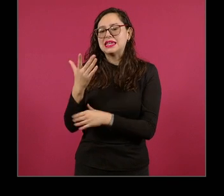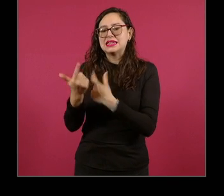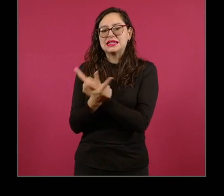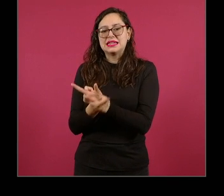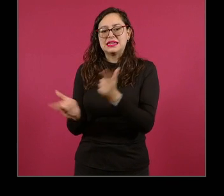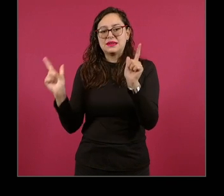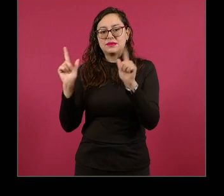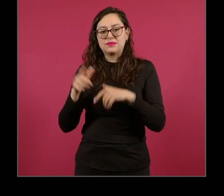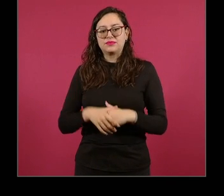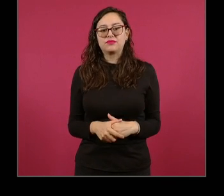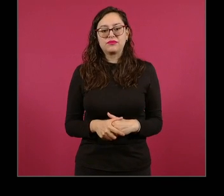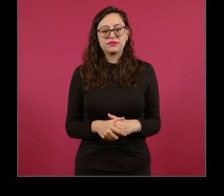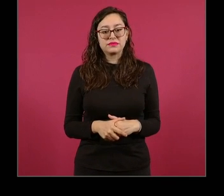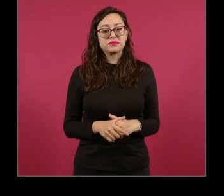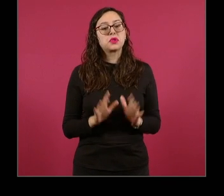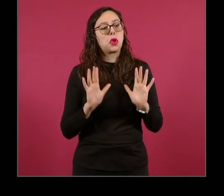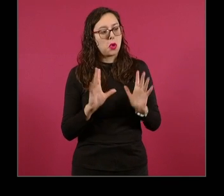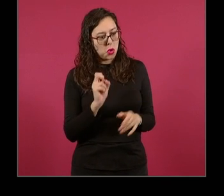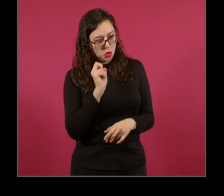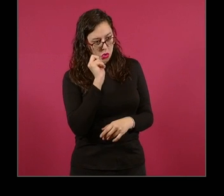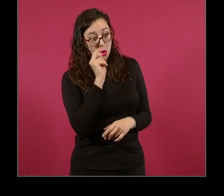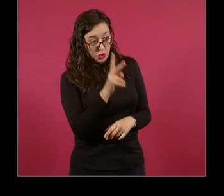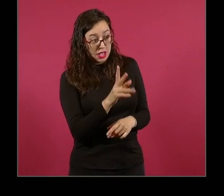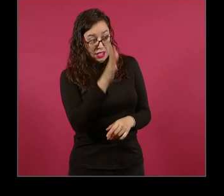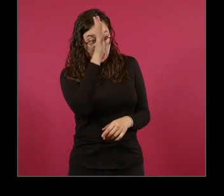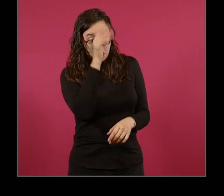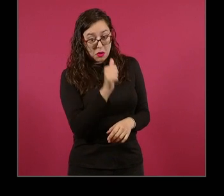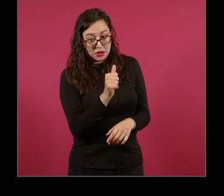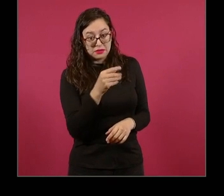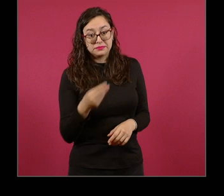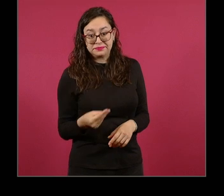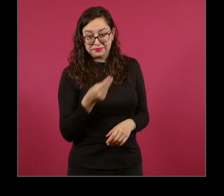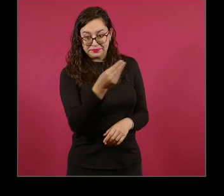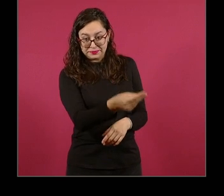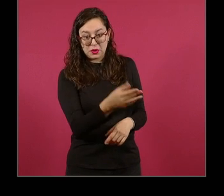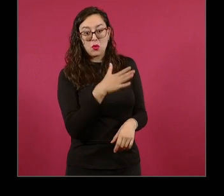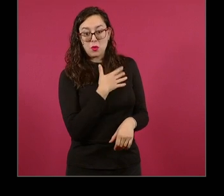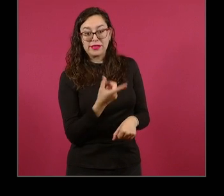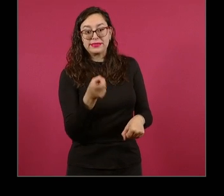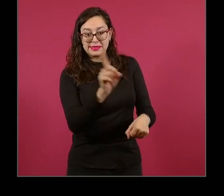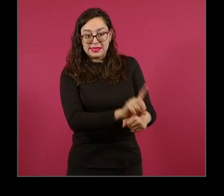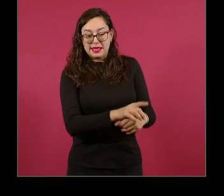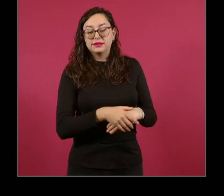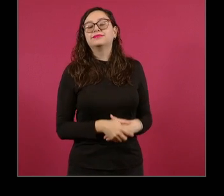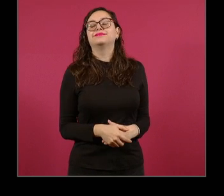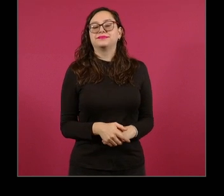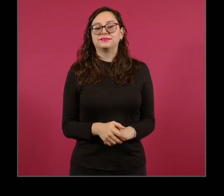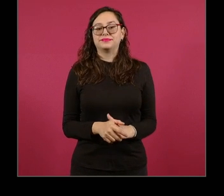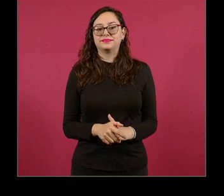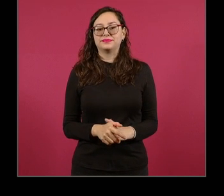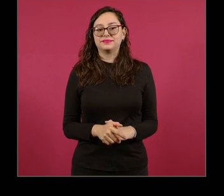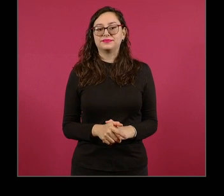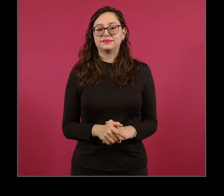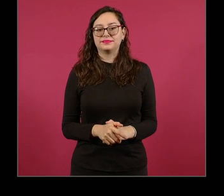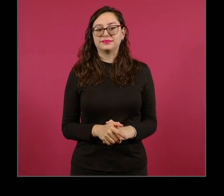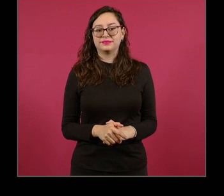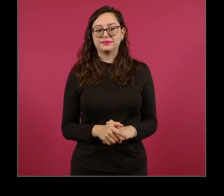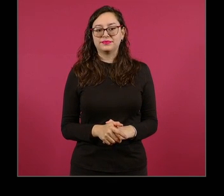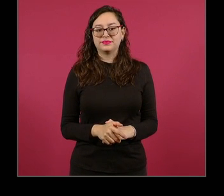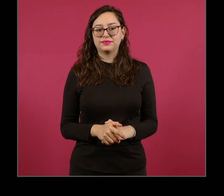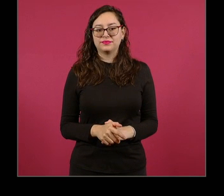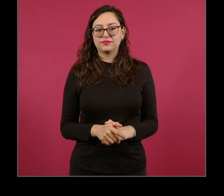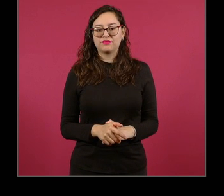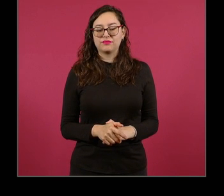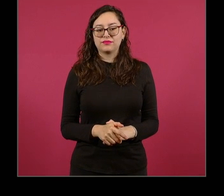Bueno, pues no habiendo otro asunto que tratar. Que tenga buen día, Navarrito. Ábrale, que le vaya bien. Ándale, Dios. Hasta luego. Ábrale.